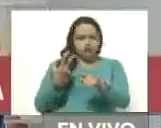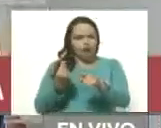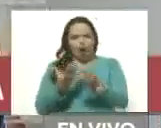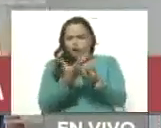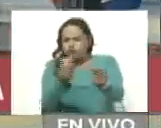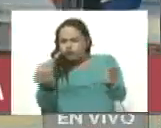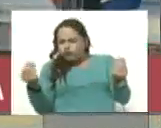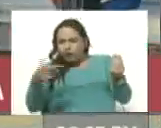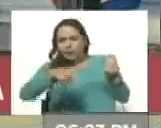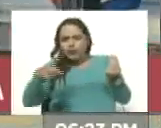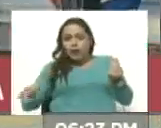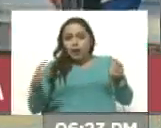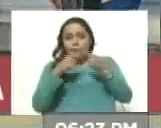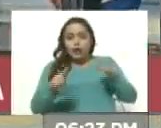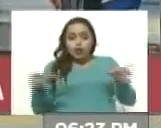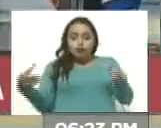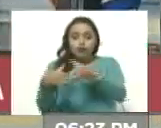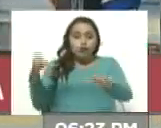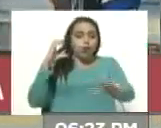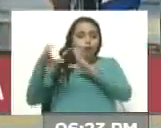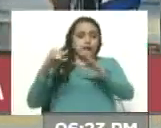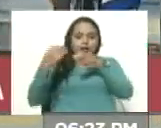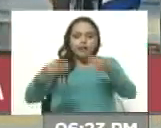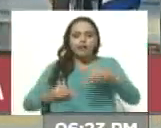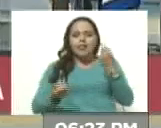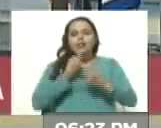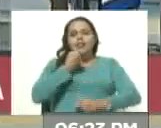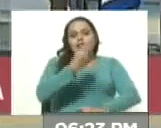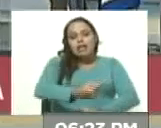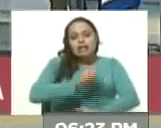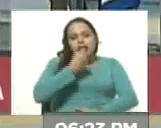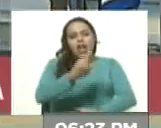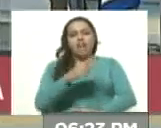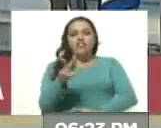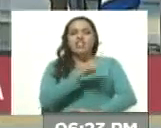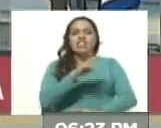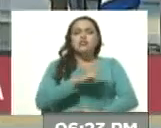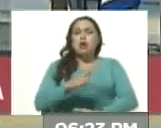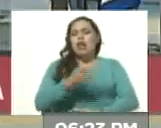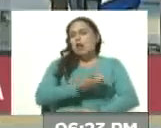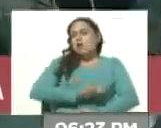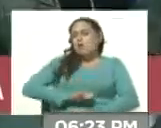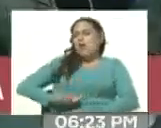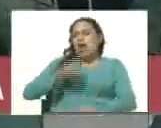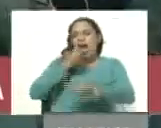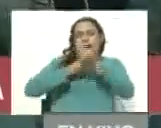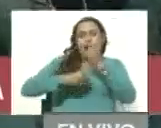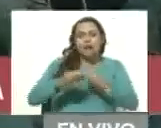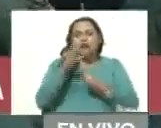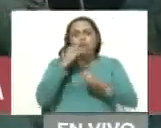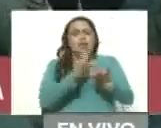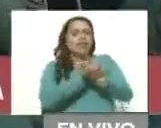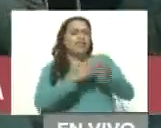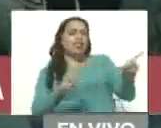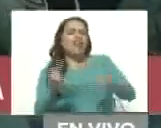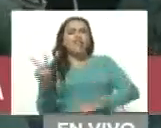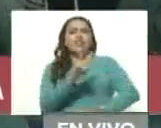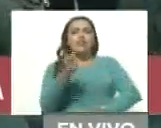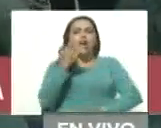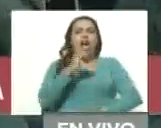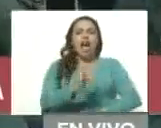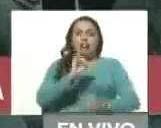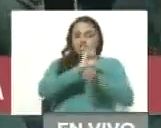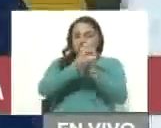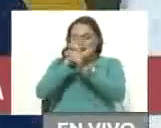es que el poder mediático todo el rato está diciendo venezuela se mueren de hambre venezuela no es libertad venezuela está en manos del